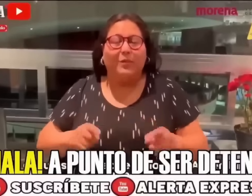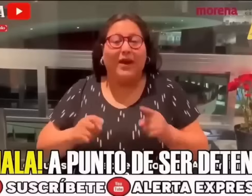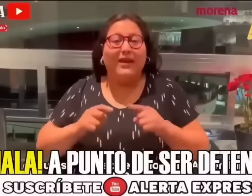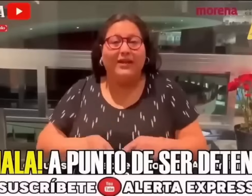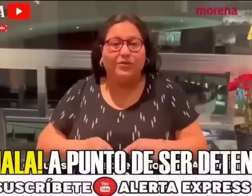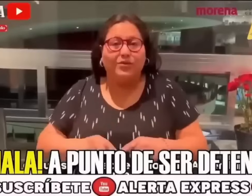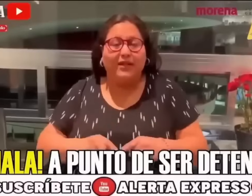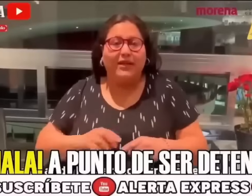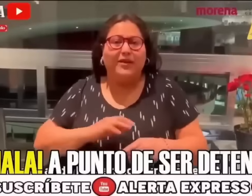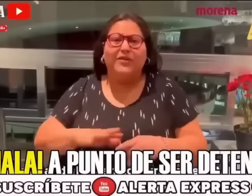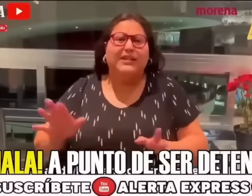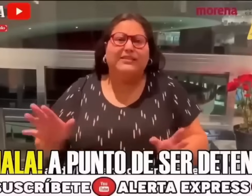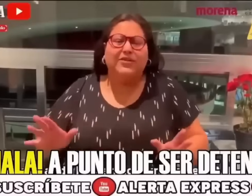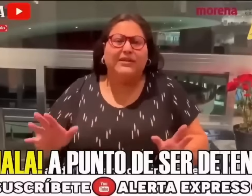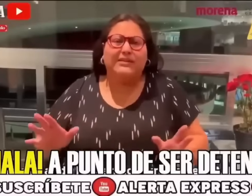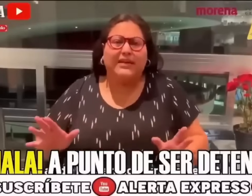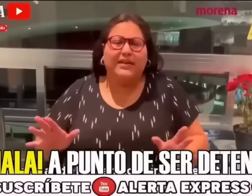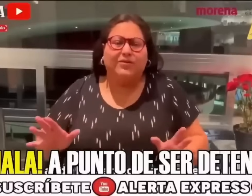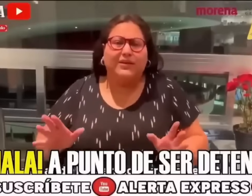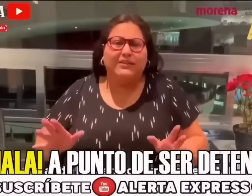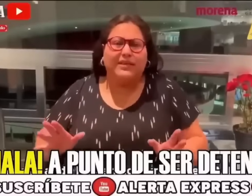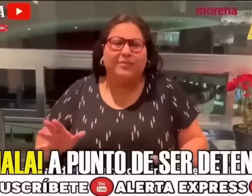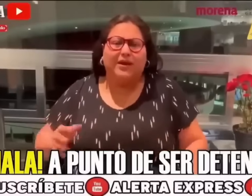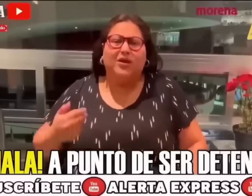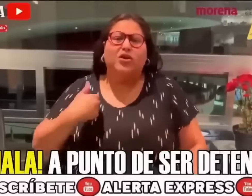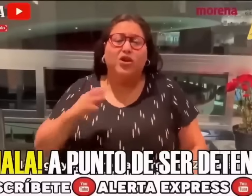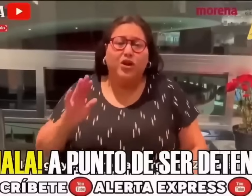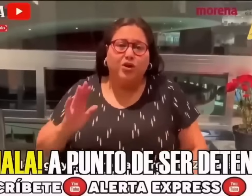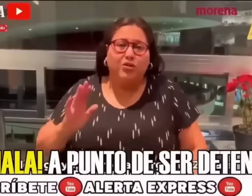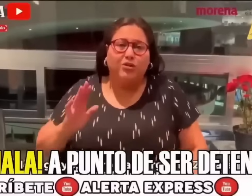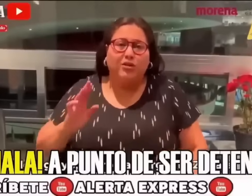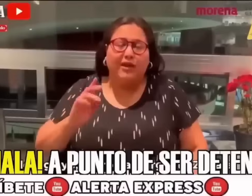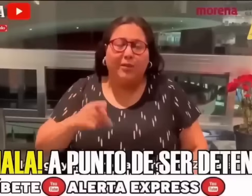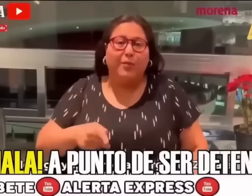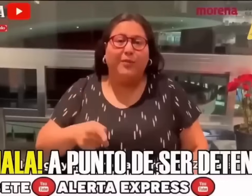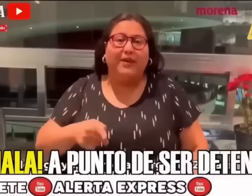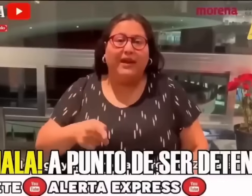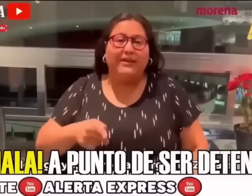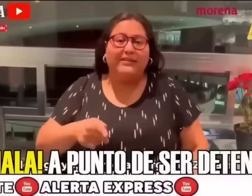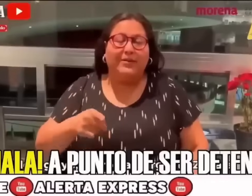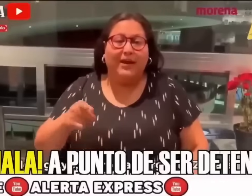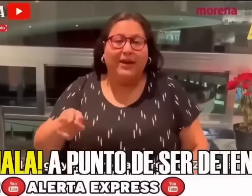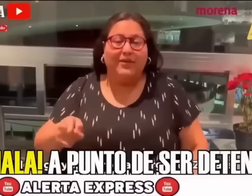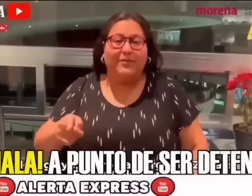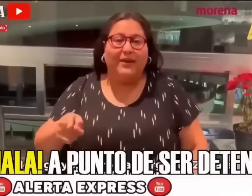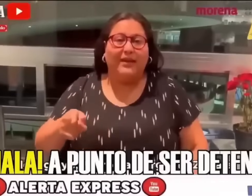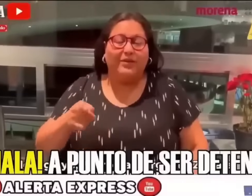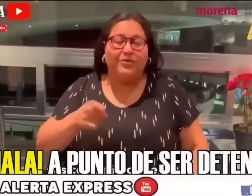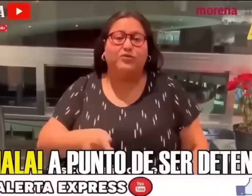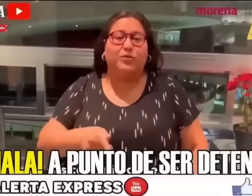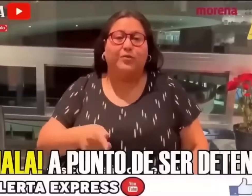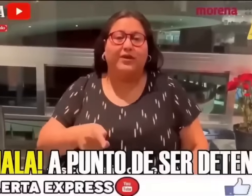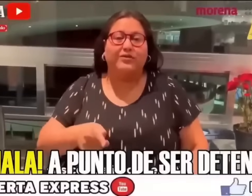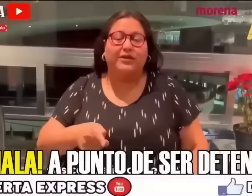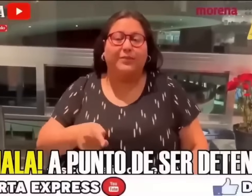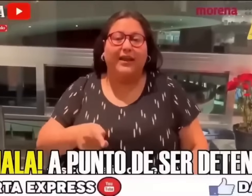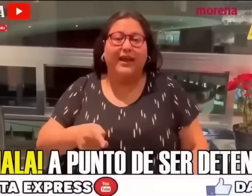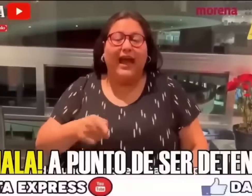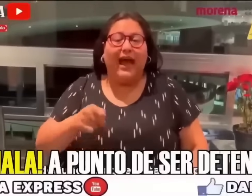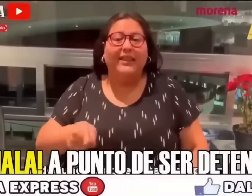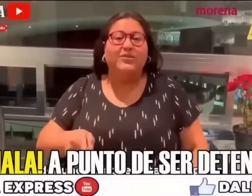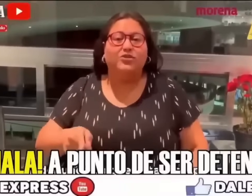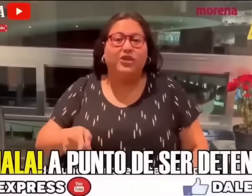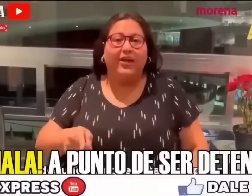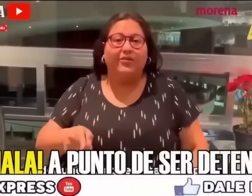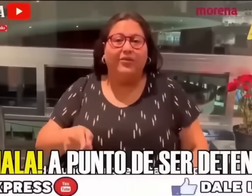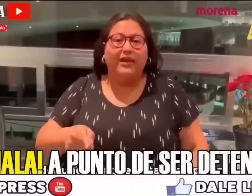han adueñado del PAN en la ciudad, financiando las candidaturas en el PAN. No lo digo yo, la propia Margarita Zavala, Felipe Calderón, sus compañeros del